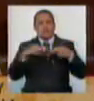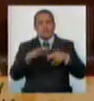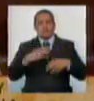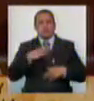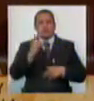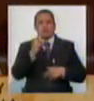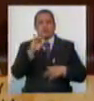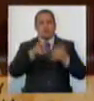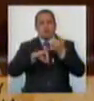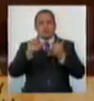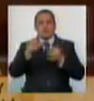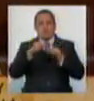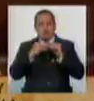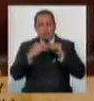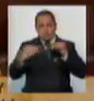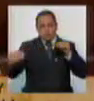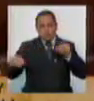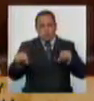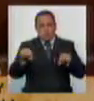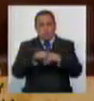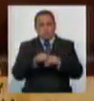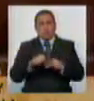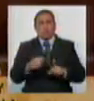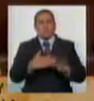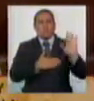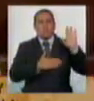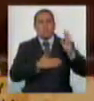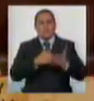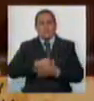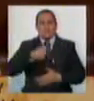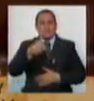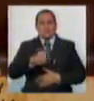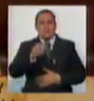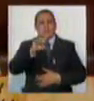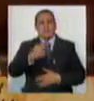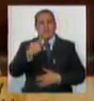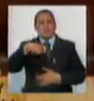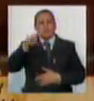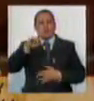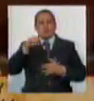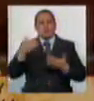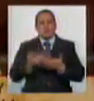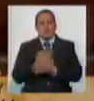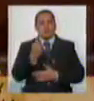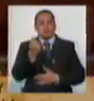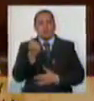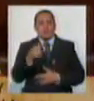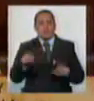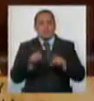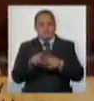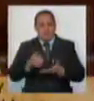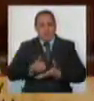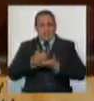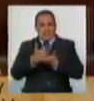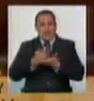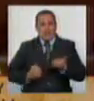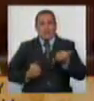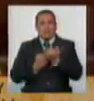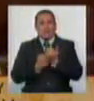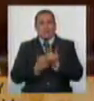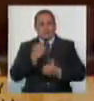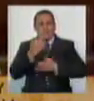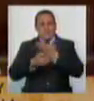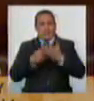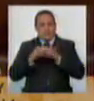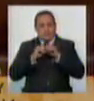de fibra óptica con un compromiso de inversión de casi 1.000 millones de nuevos soles para dar soporte a la transmisión